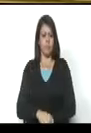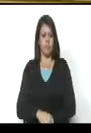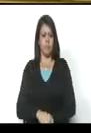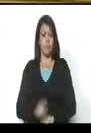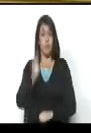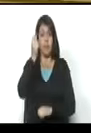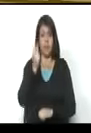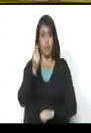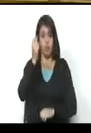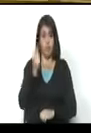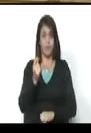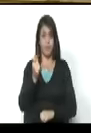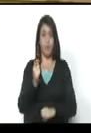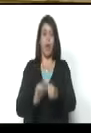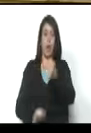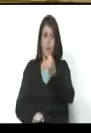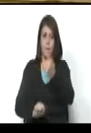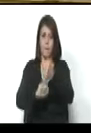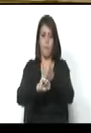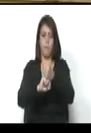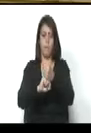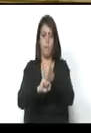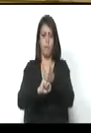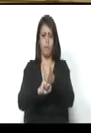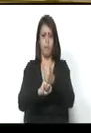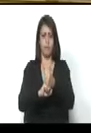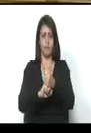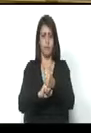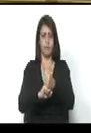Las diputadas y diputados que estén a favor